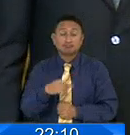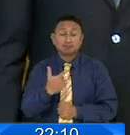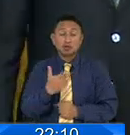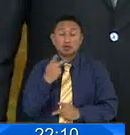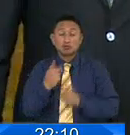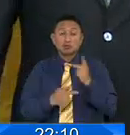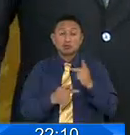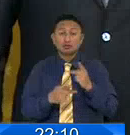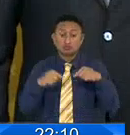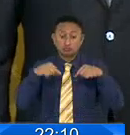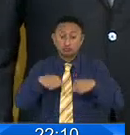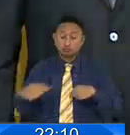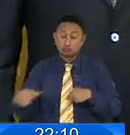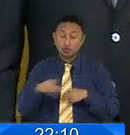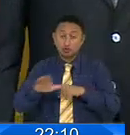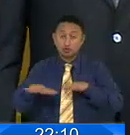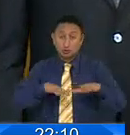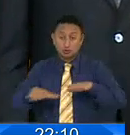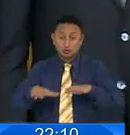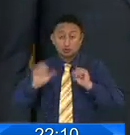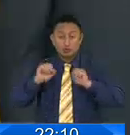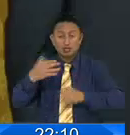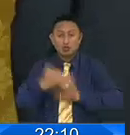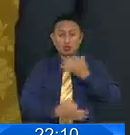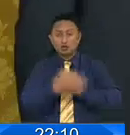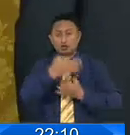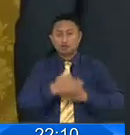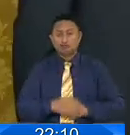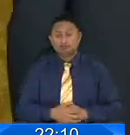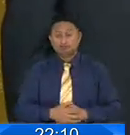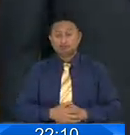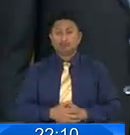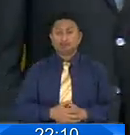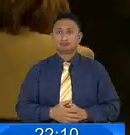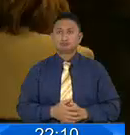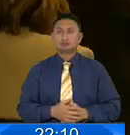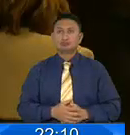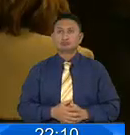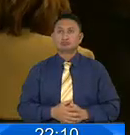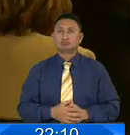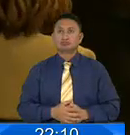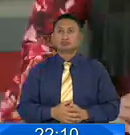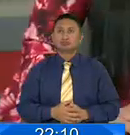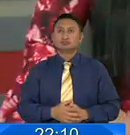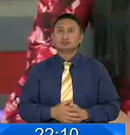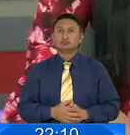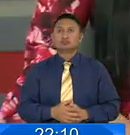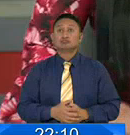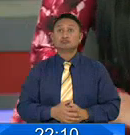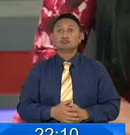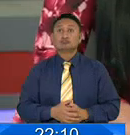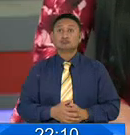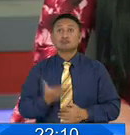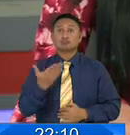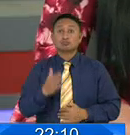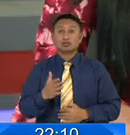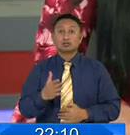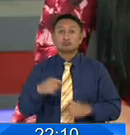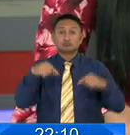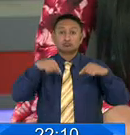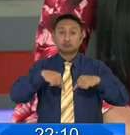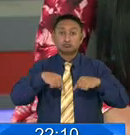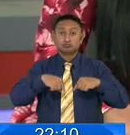legal avance por las acciones que pudiera implicar. Informó Javier Rosero. Después de varios intentos